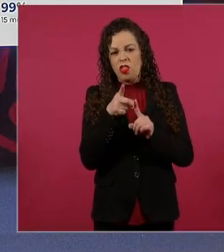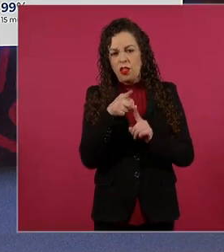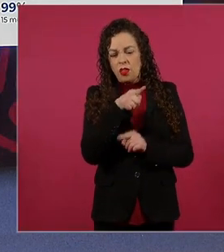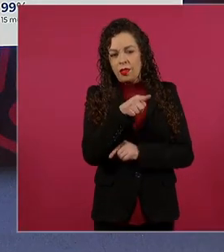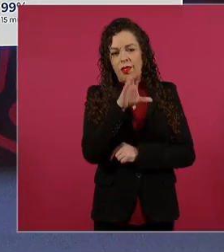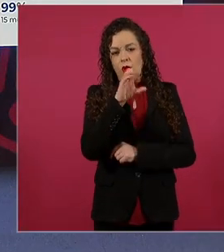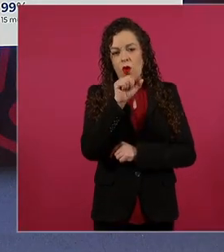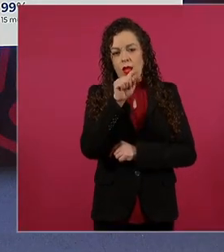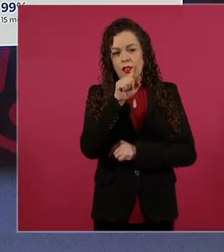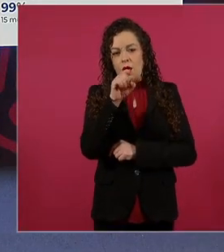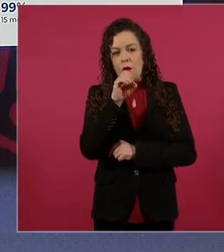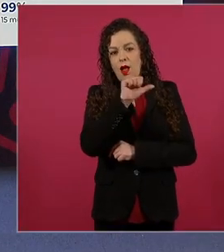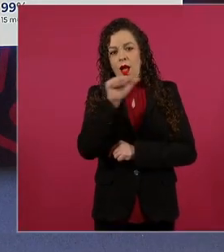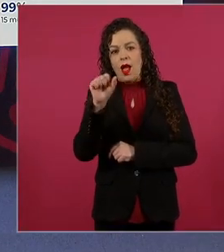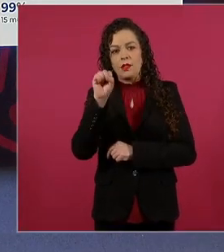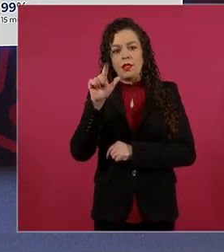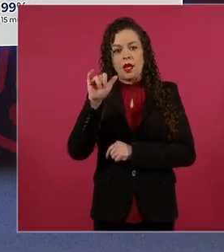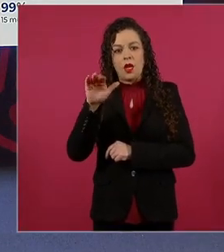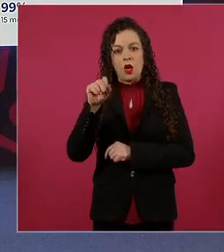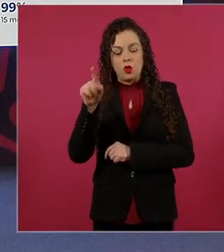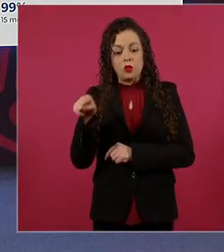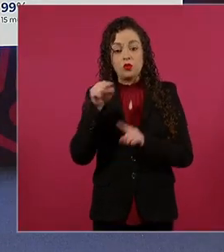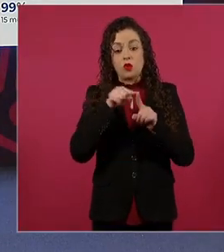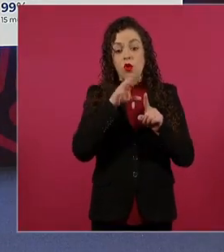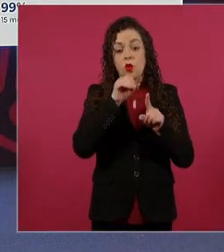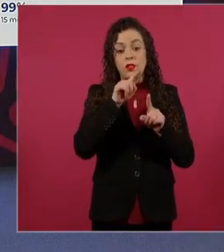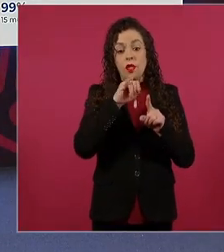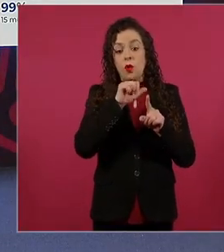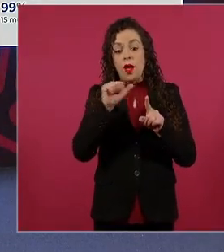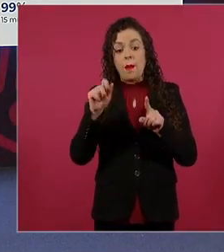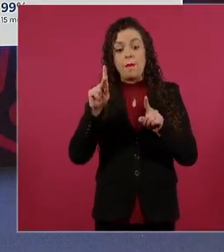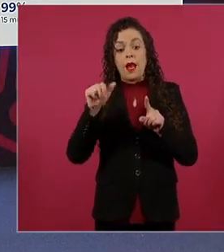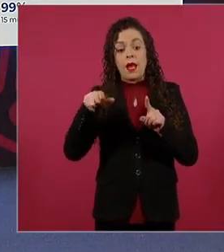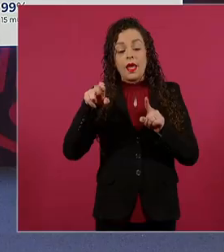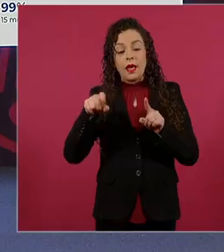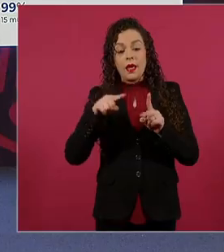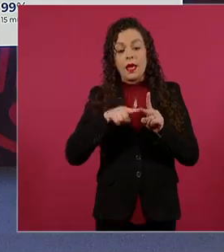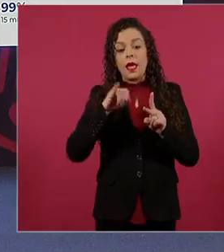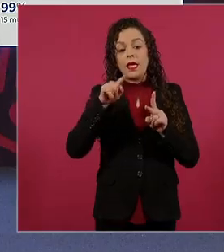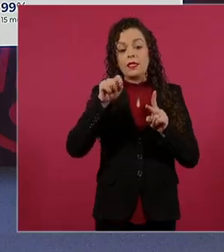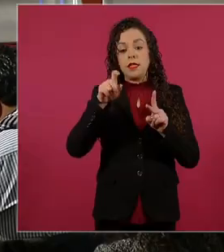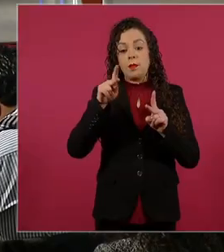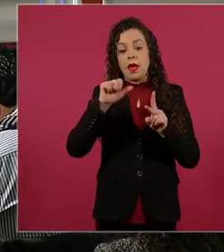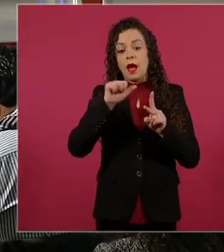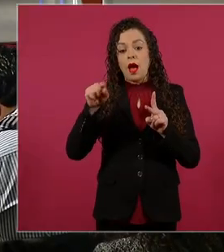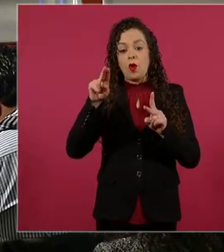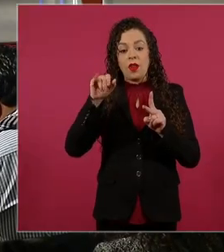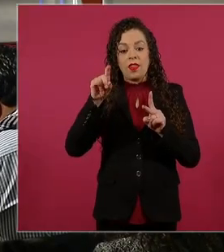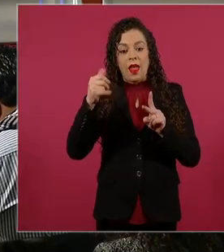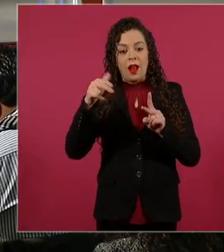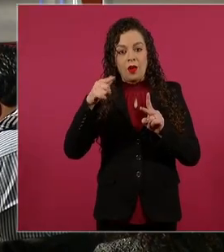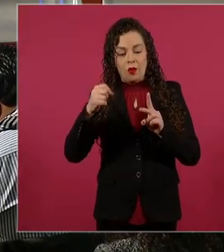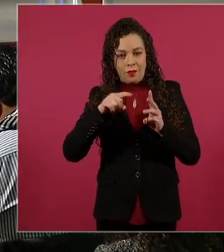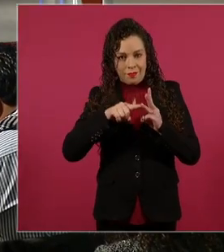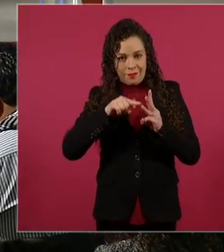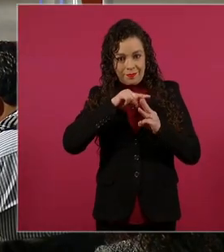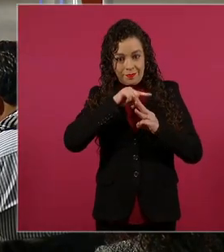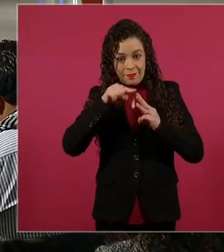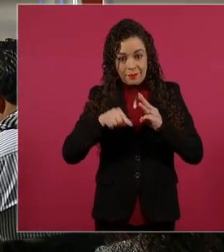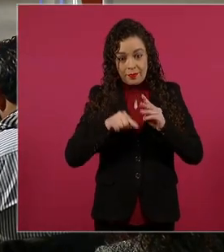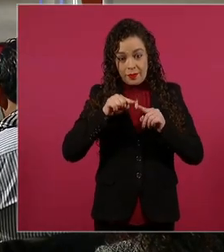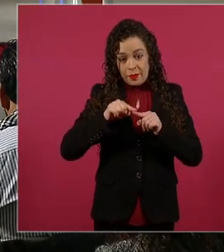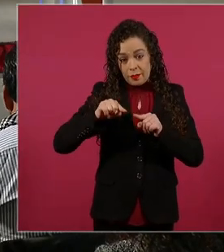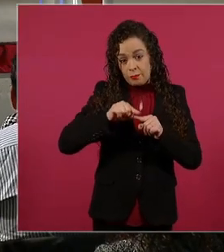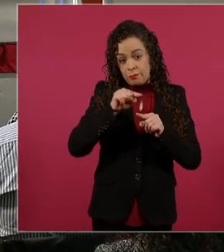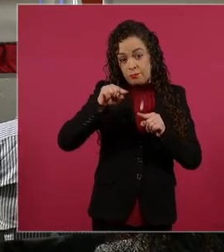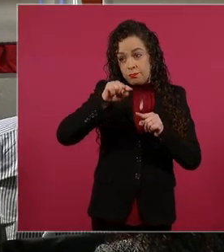de Coatzacoalcos a Palenque y de Ixtepec a Unión Hidalgo. Entonces, en todo este circuito